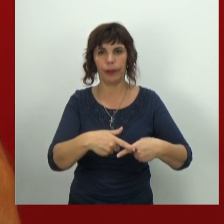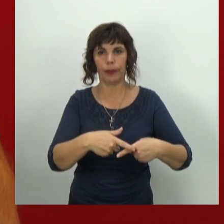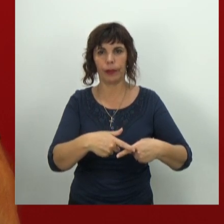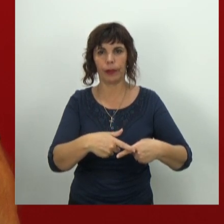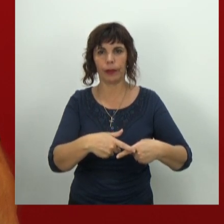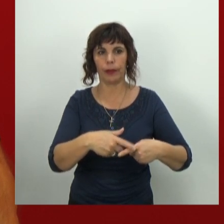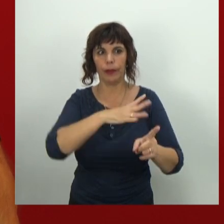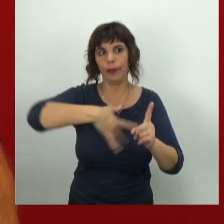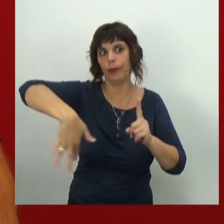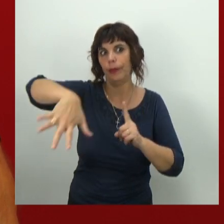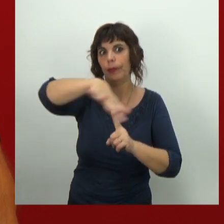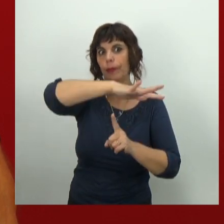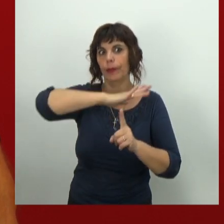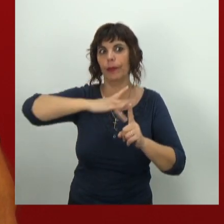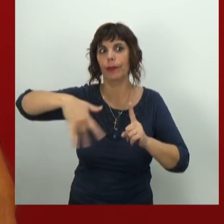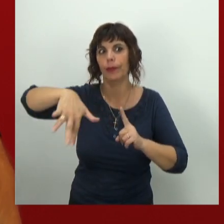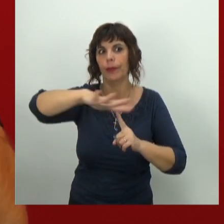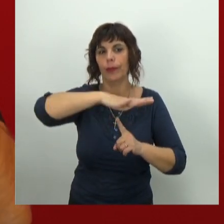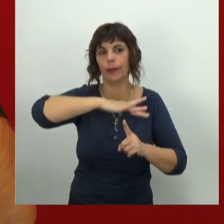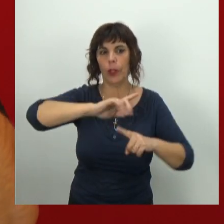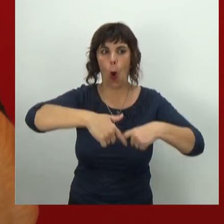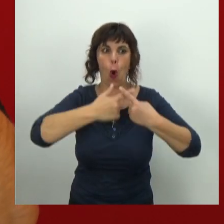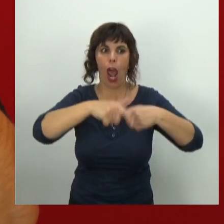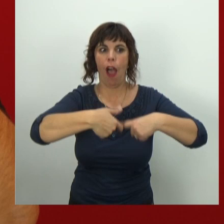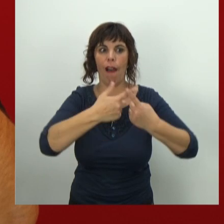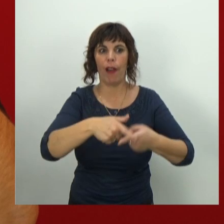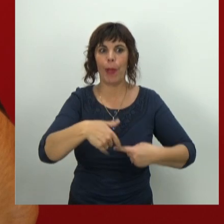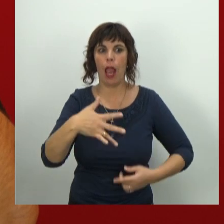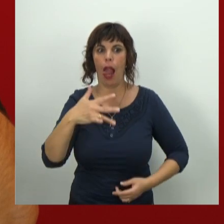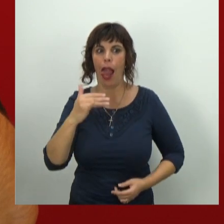en un entorno que recibe